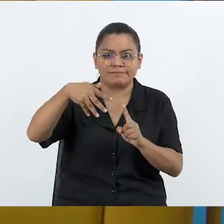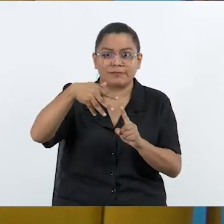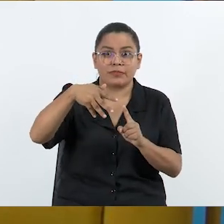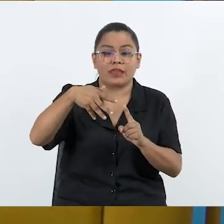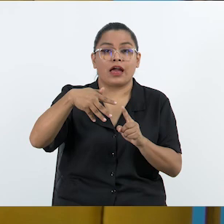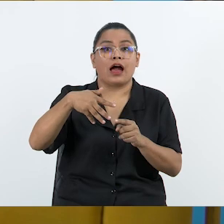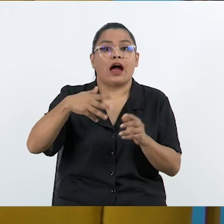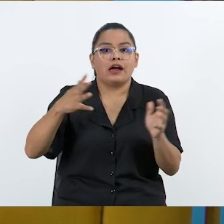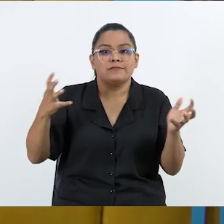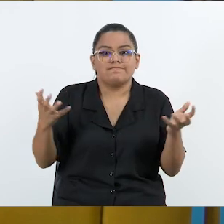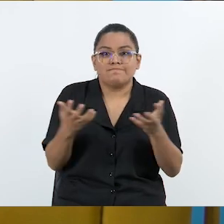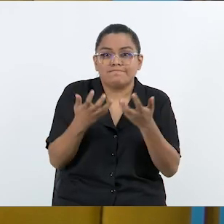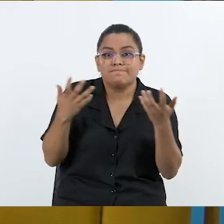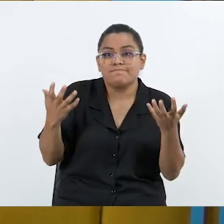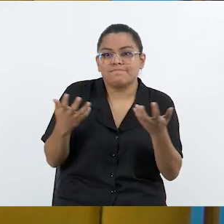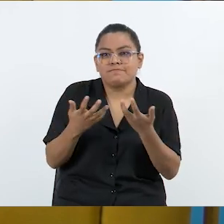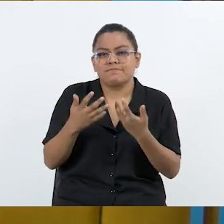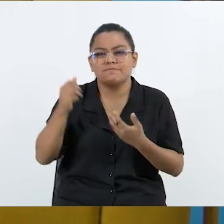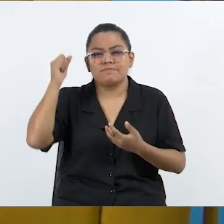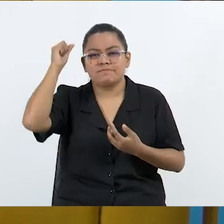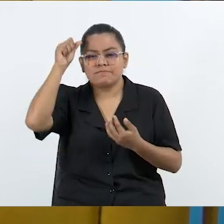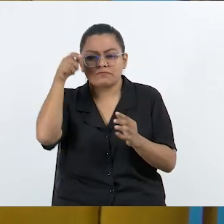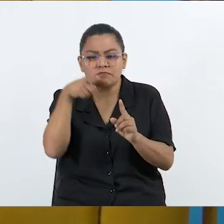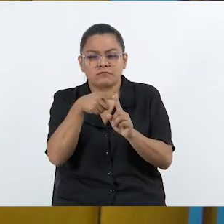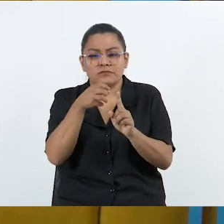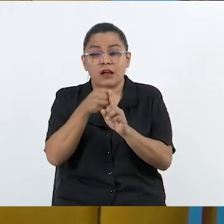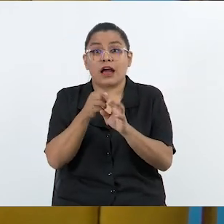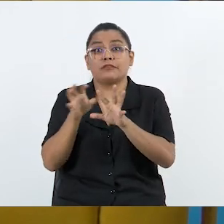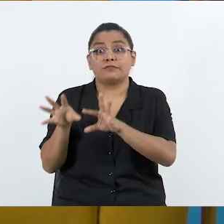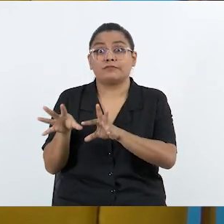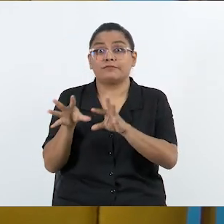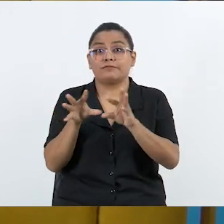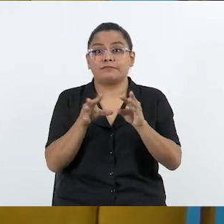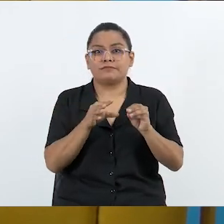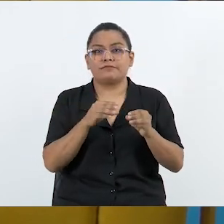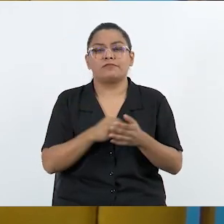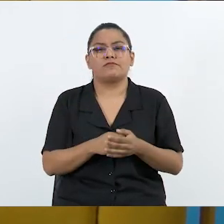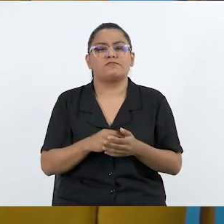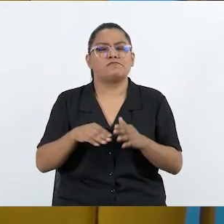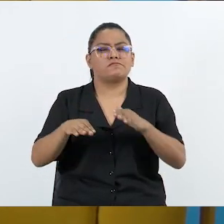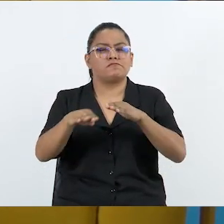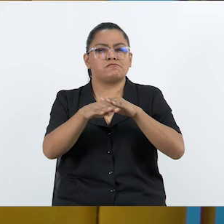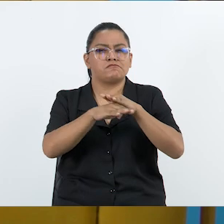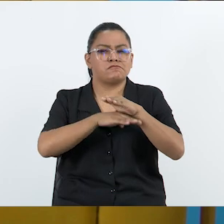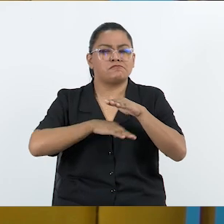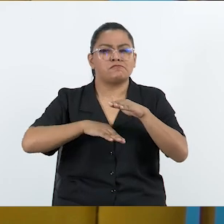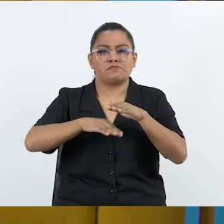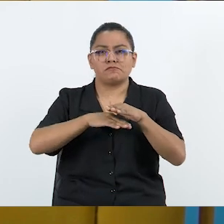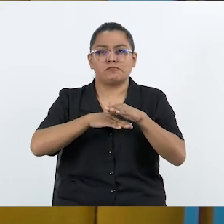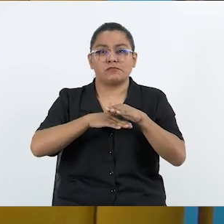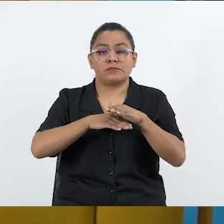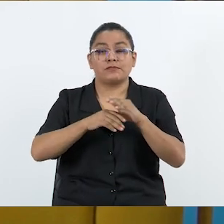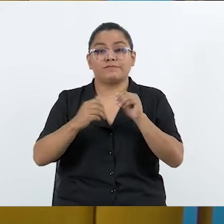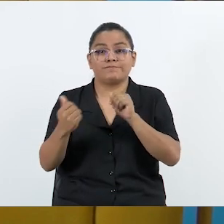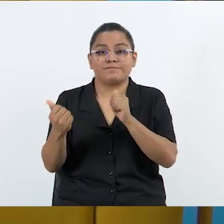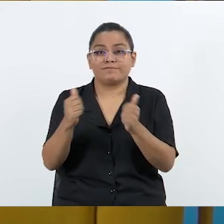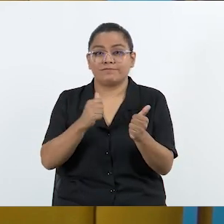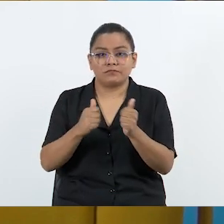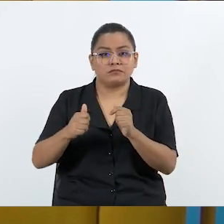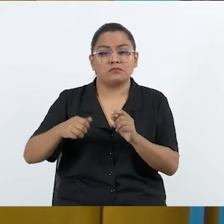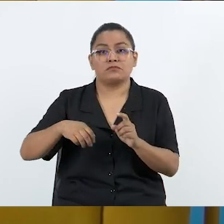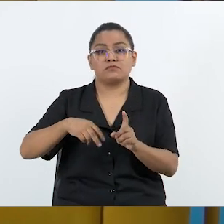recalcar que el nivel de investigación, síntesis y objetivos se aplicará de manera básica respondiendo a